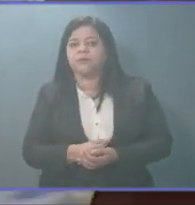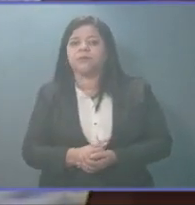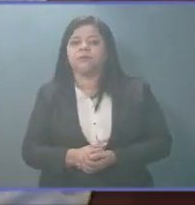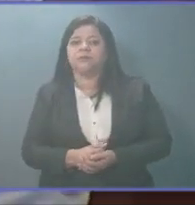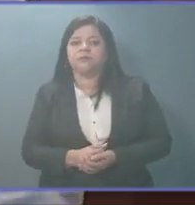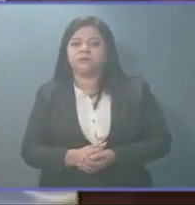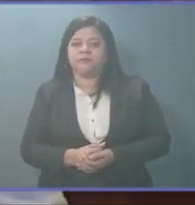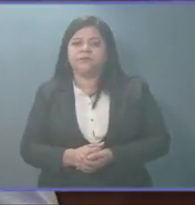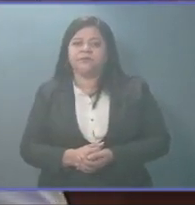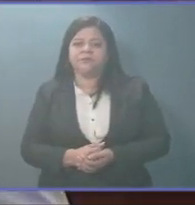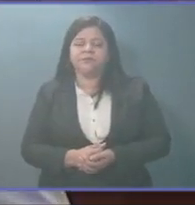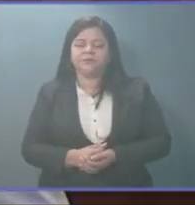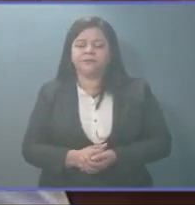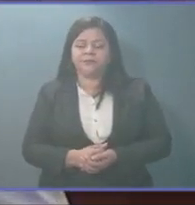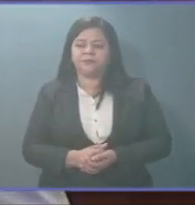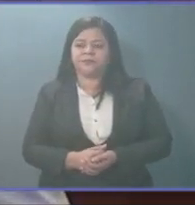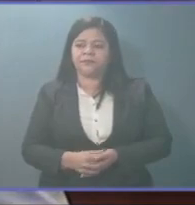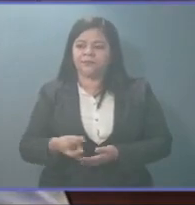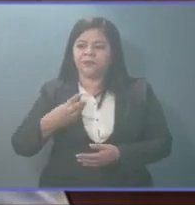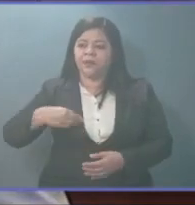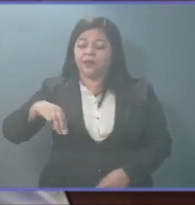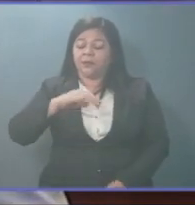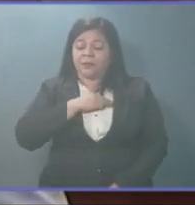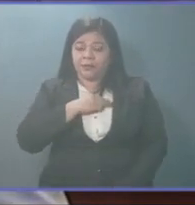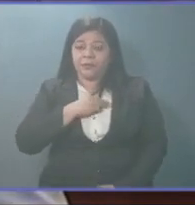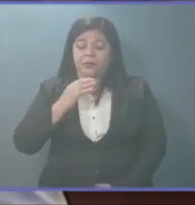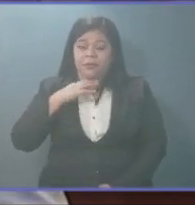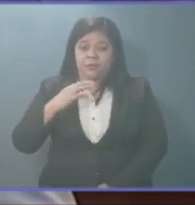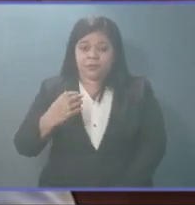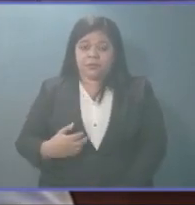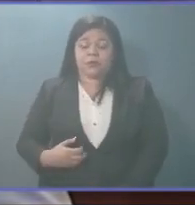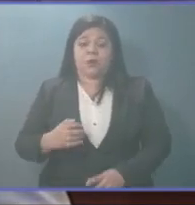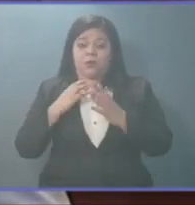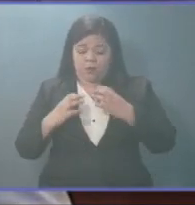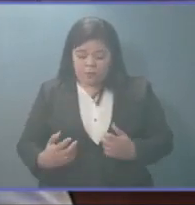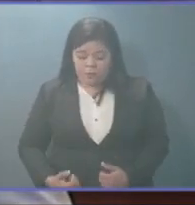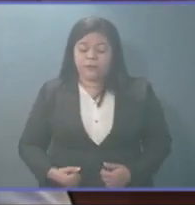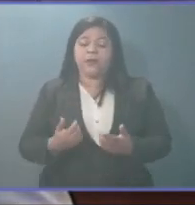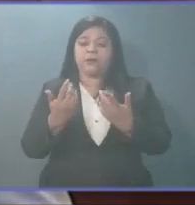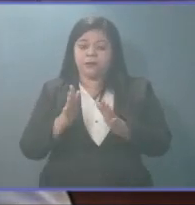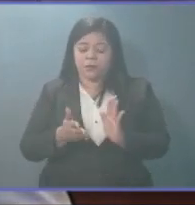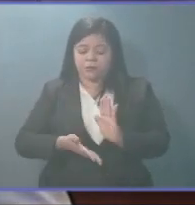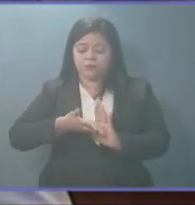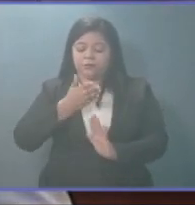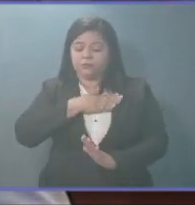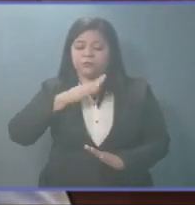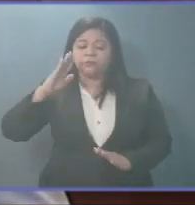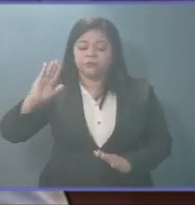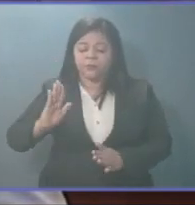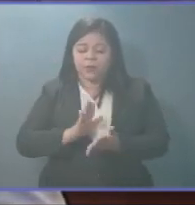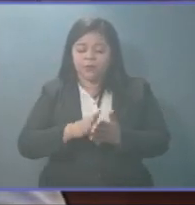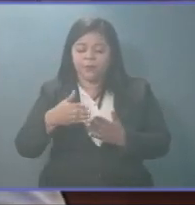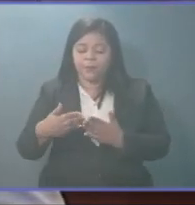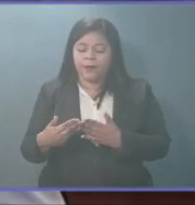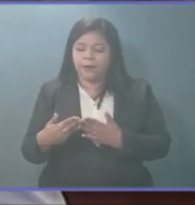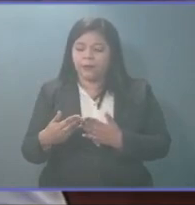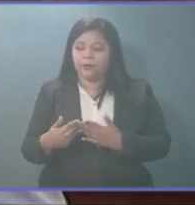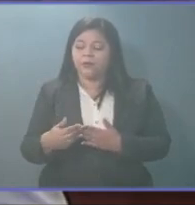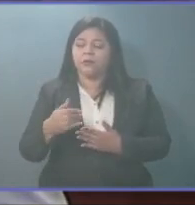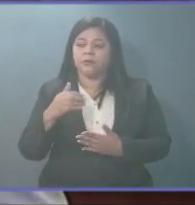Salvador. El Ministerio de Gobernación y Desarrollo Territorial, en cumplimiento del plan de gobierno del quinquenio